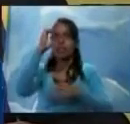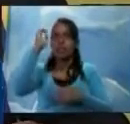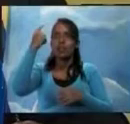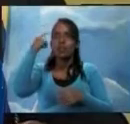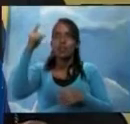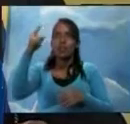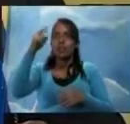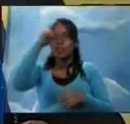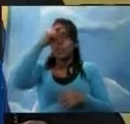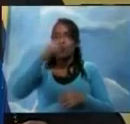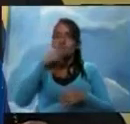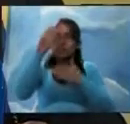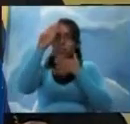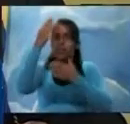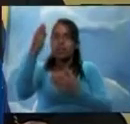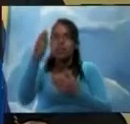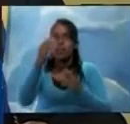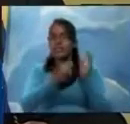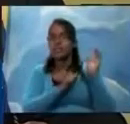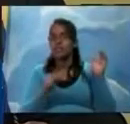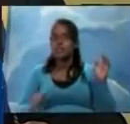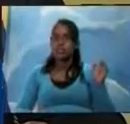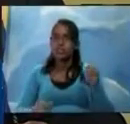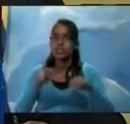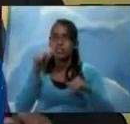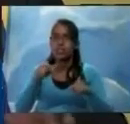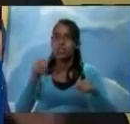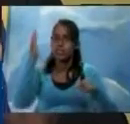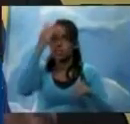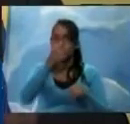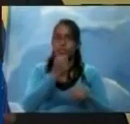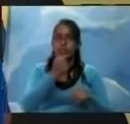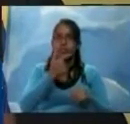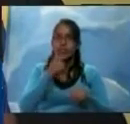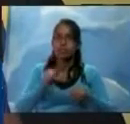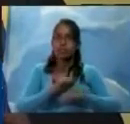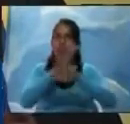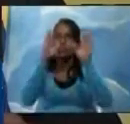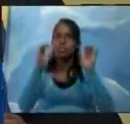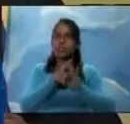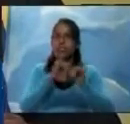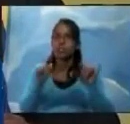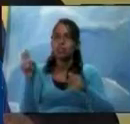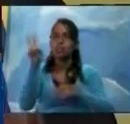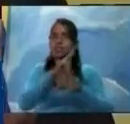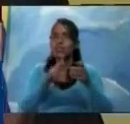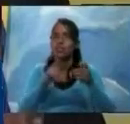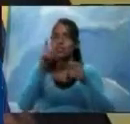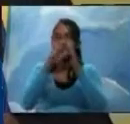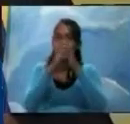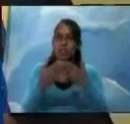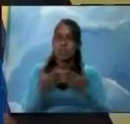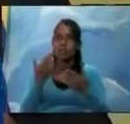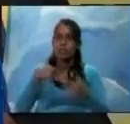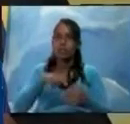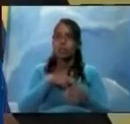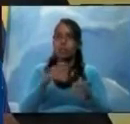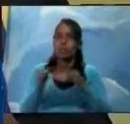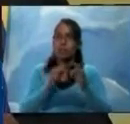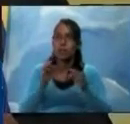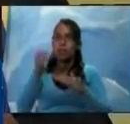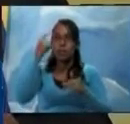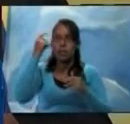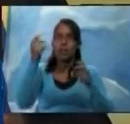su palabra. Padre, te damos gracias en esta preciosa mañana cuando hemos leído tu palabra. Nos preparamos